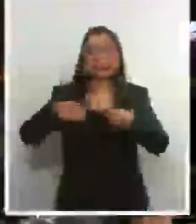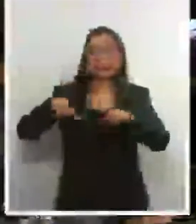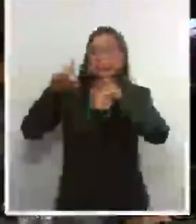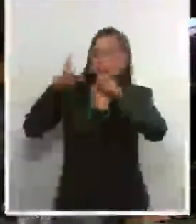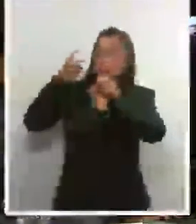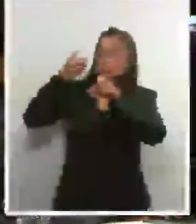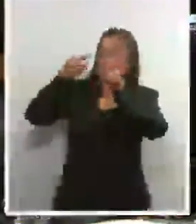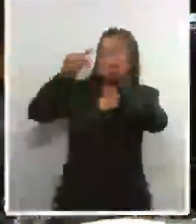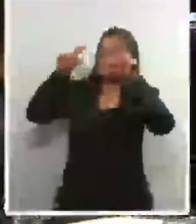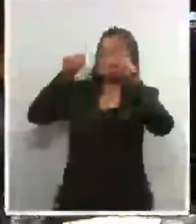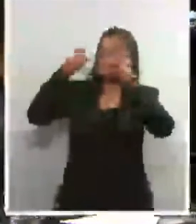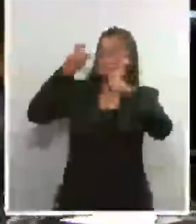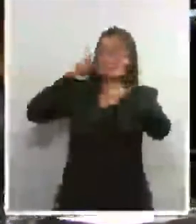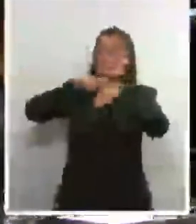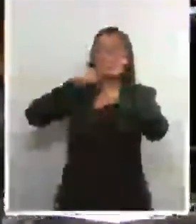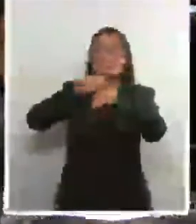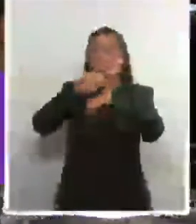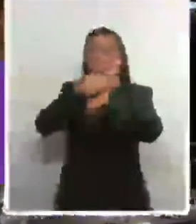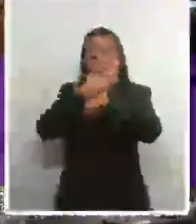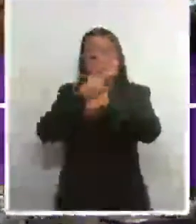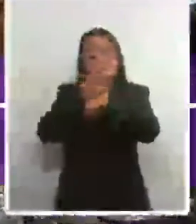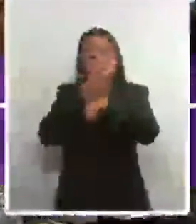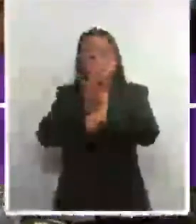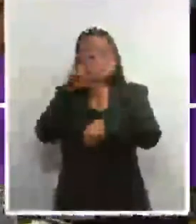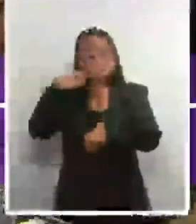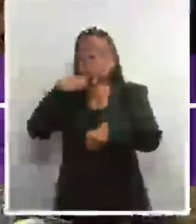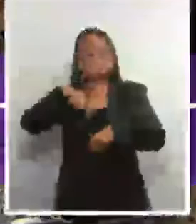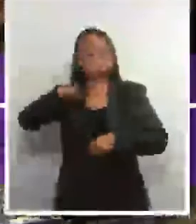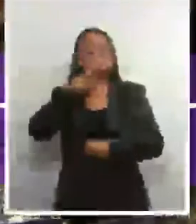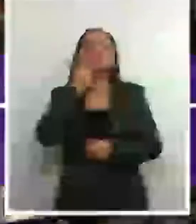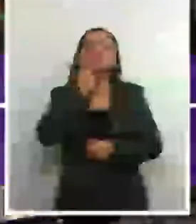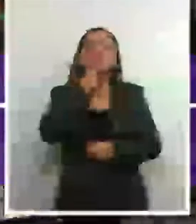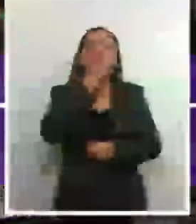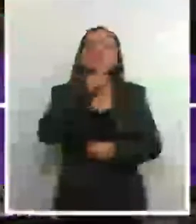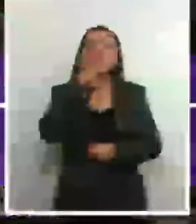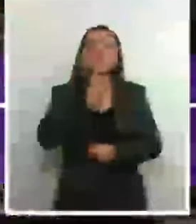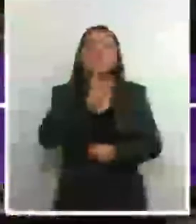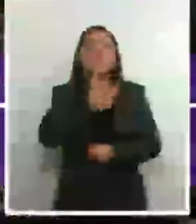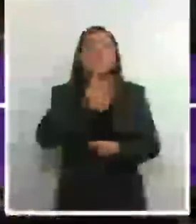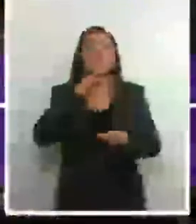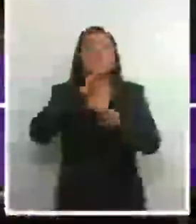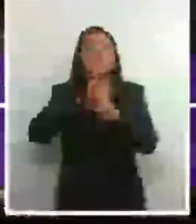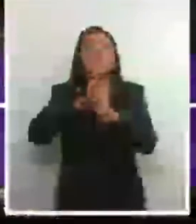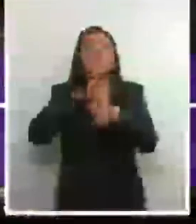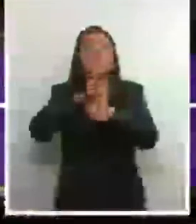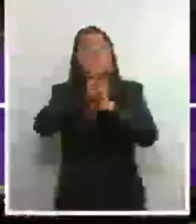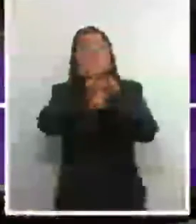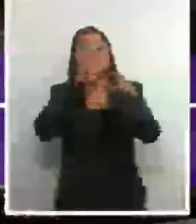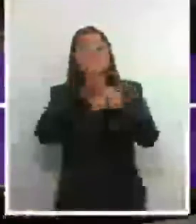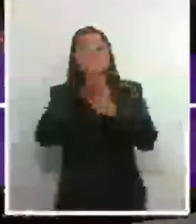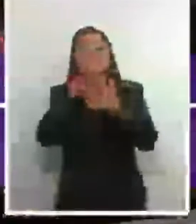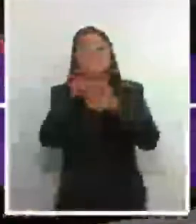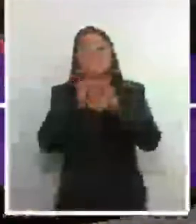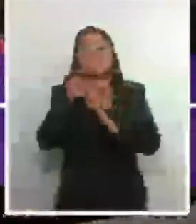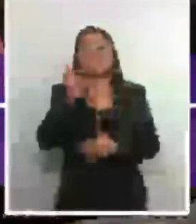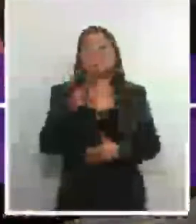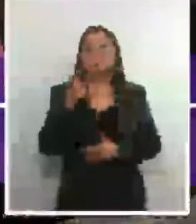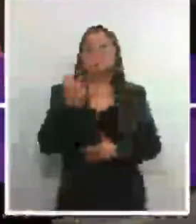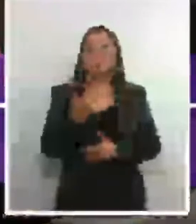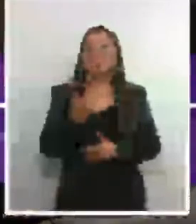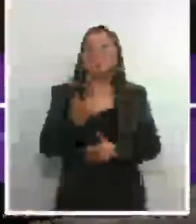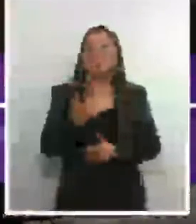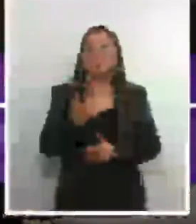tablero electrónico en donde los legisladores están emitiendo su voto referente a este artículo